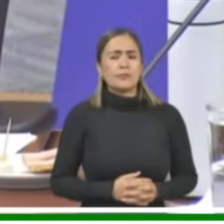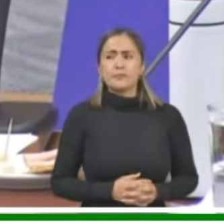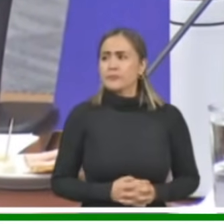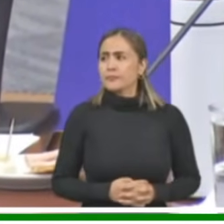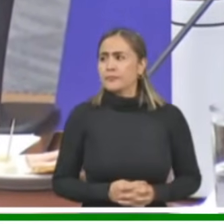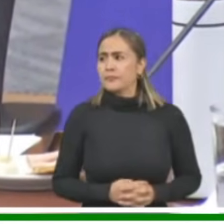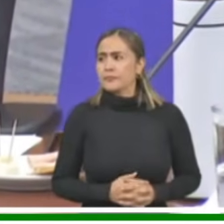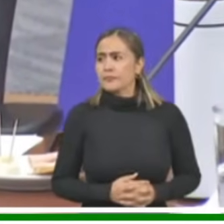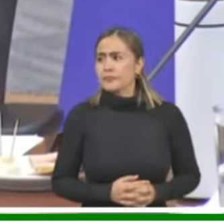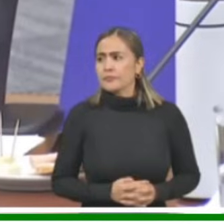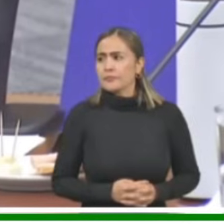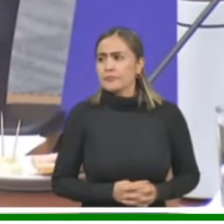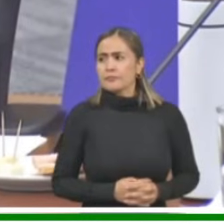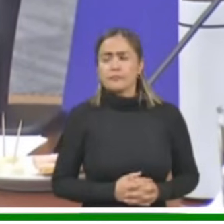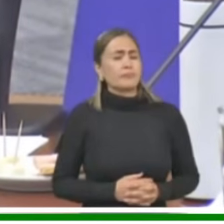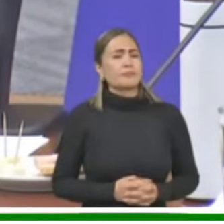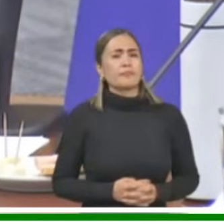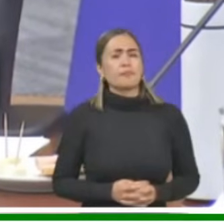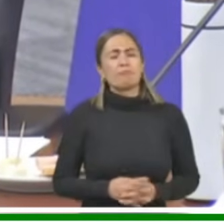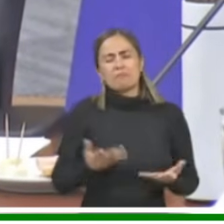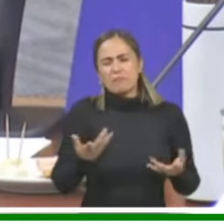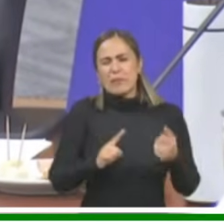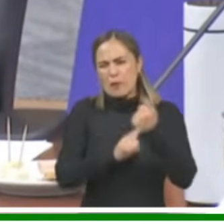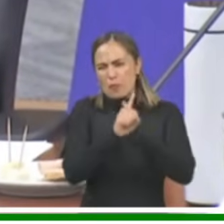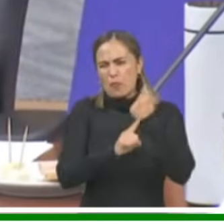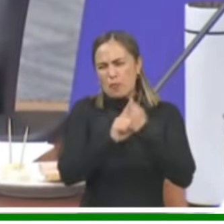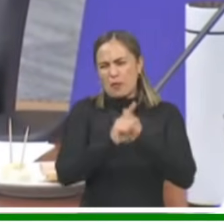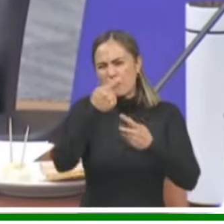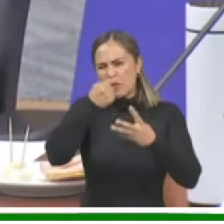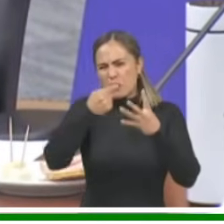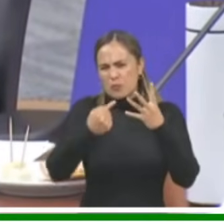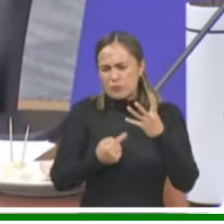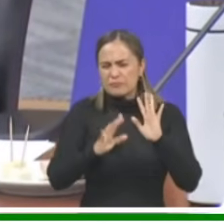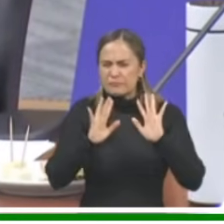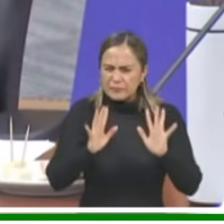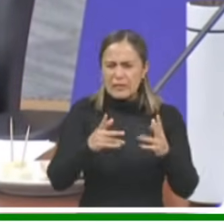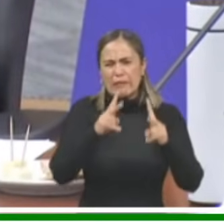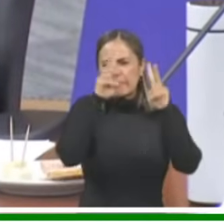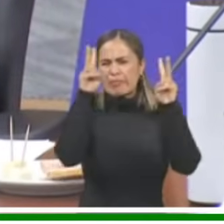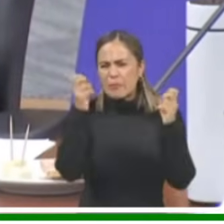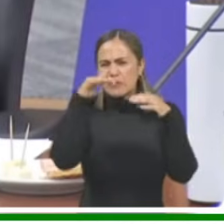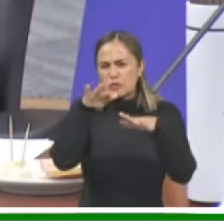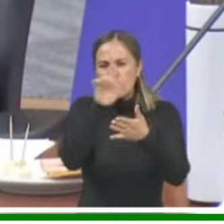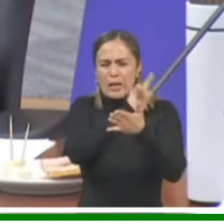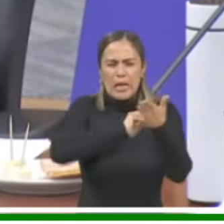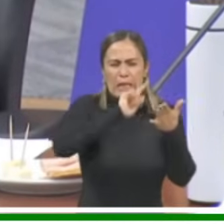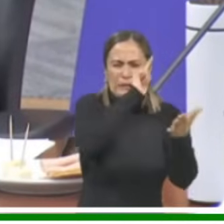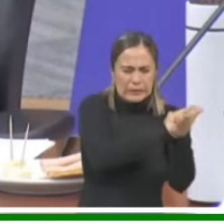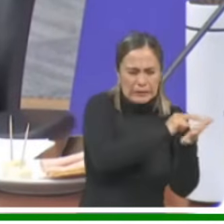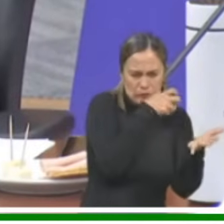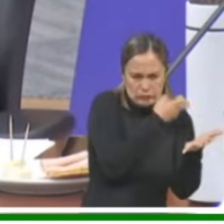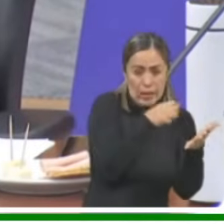veo varios problemas. El primero es que mucho de lo que se plantea ahí tendría que ser materia de legislación, no de acuerdo de